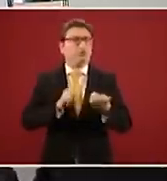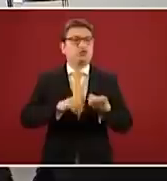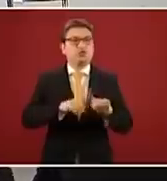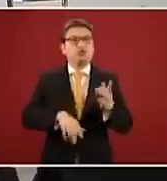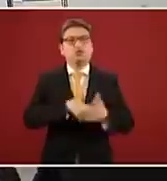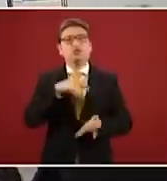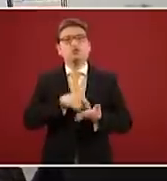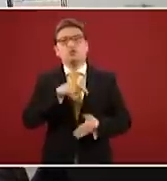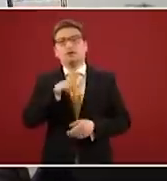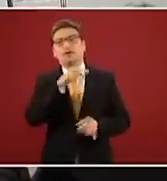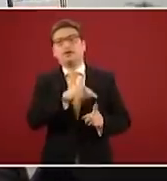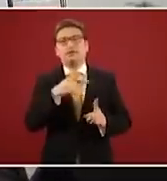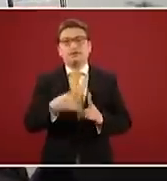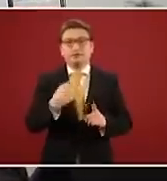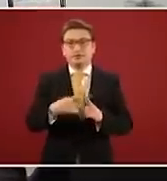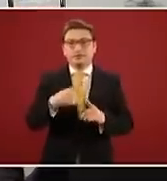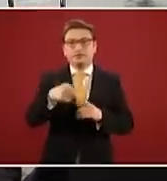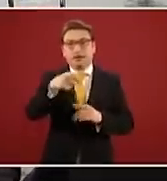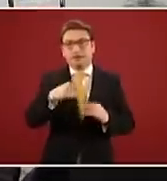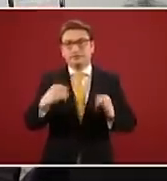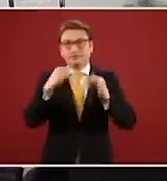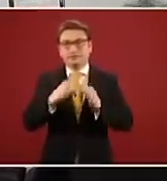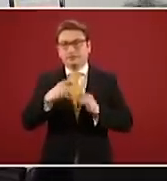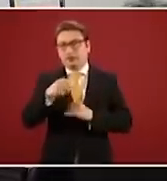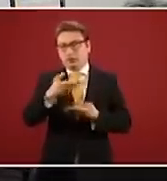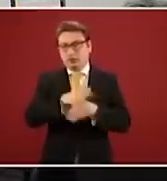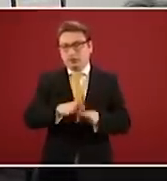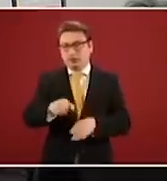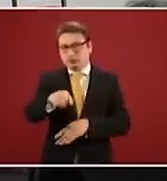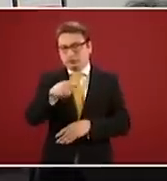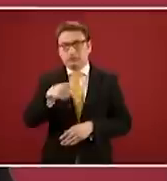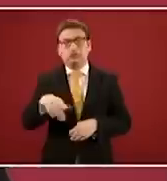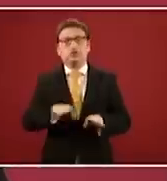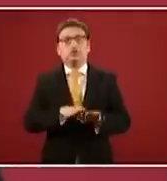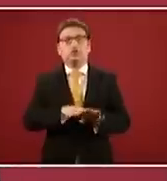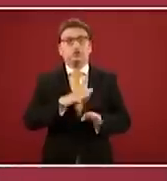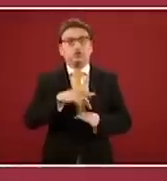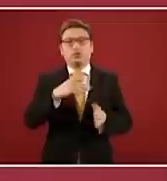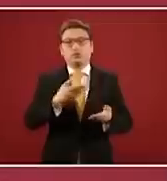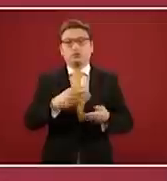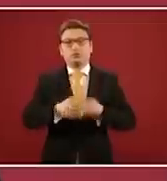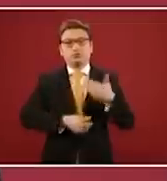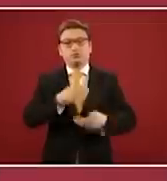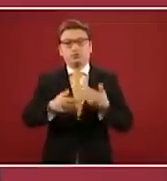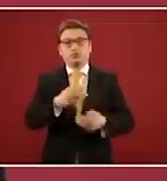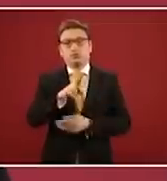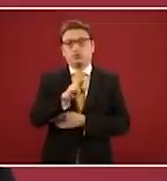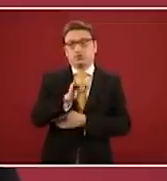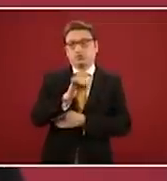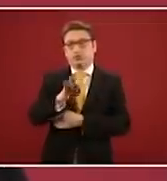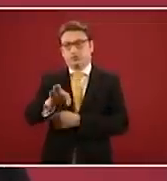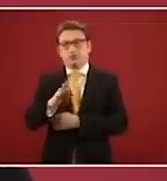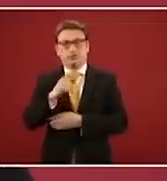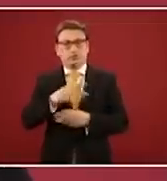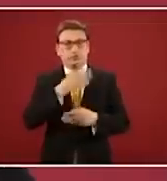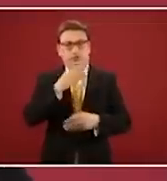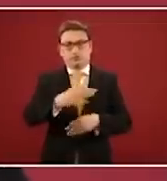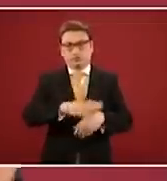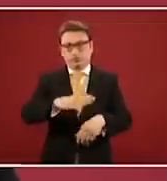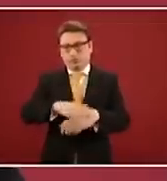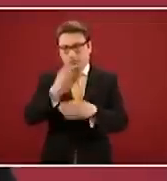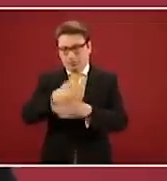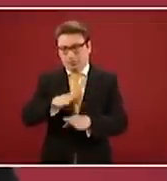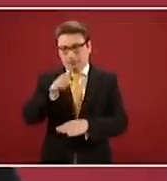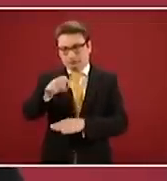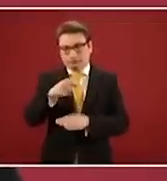esos sujetos es la institución financiera, es decir, los bancos. Por tanto, el procedimiento es que la UIF lo hace conocimiento de la Comisión Nacional Bancaria y